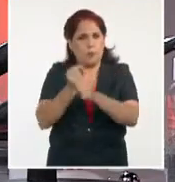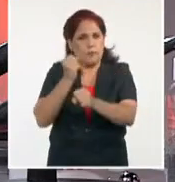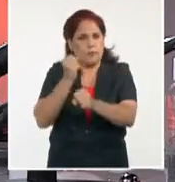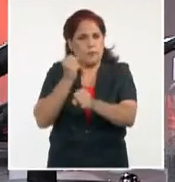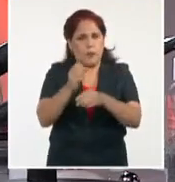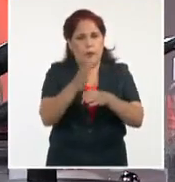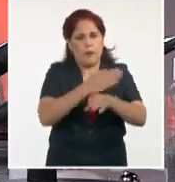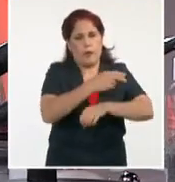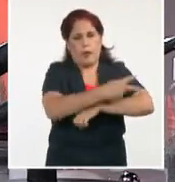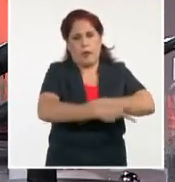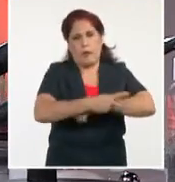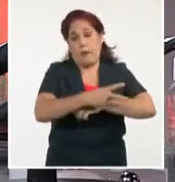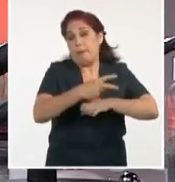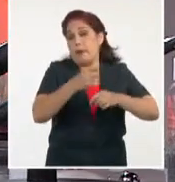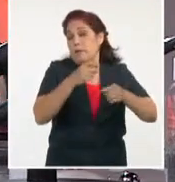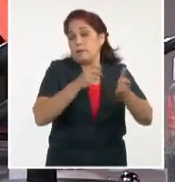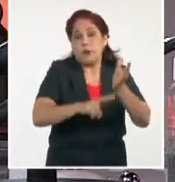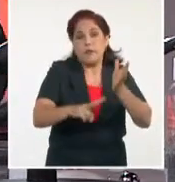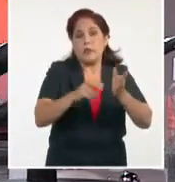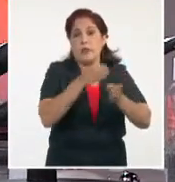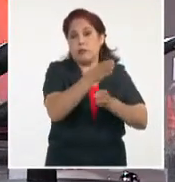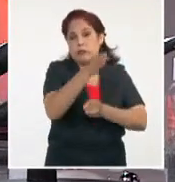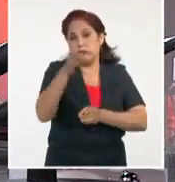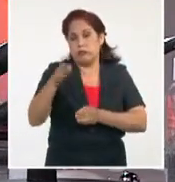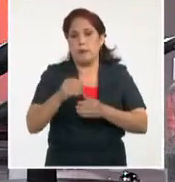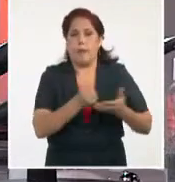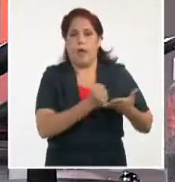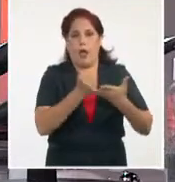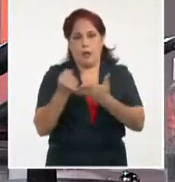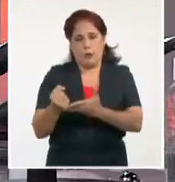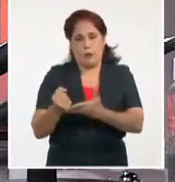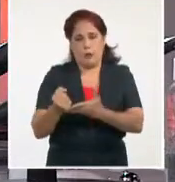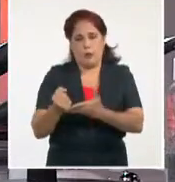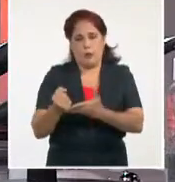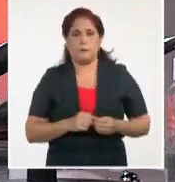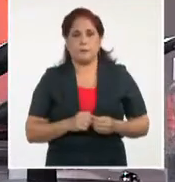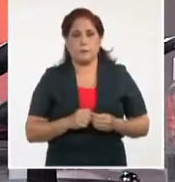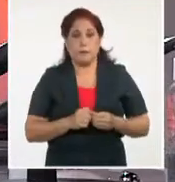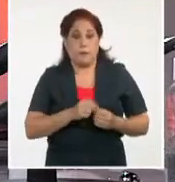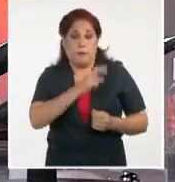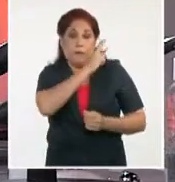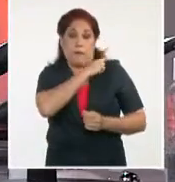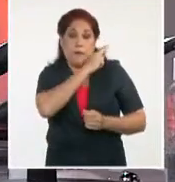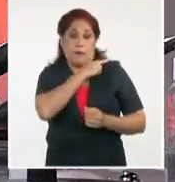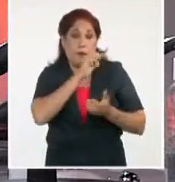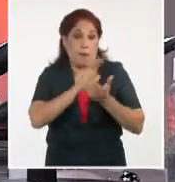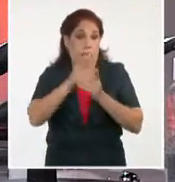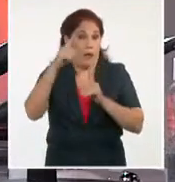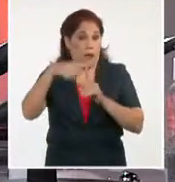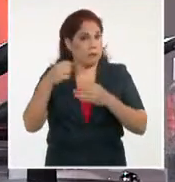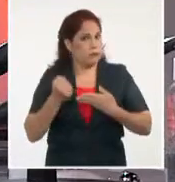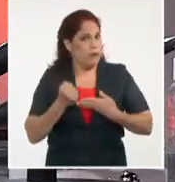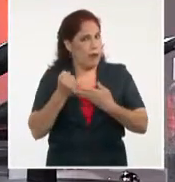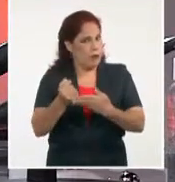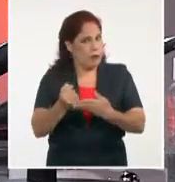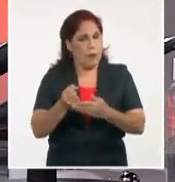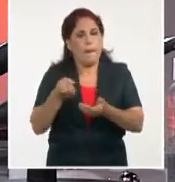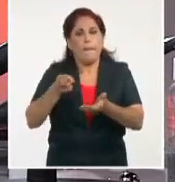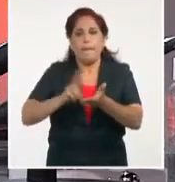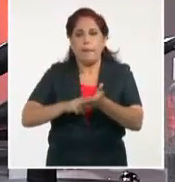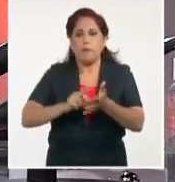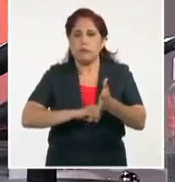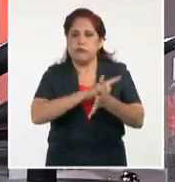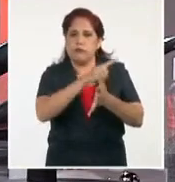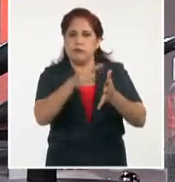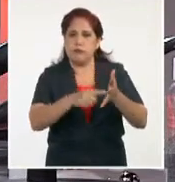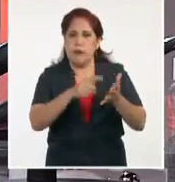Y en esa red social, pues, informaba que desde hace varios días las autoridades están siendo apoyadas por el miembro del secretariado del Comité